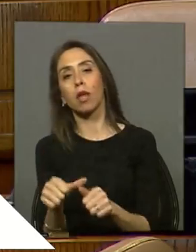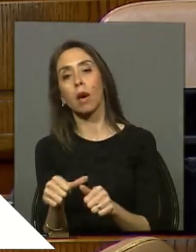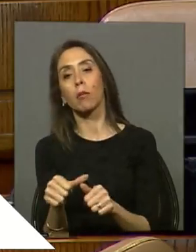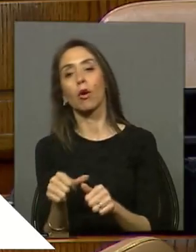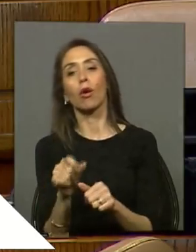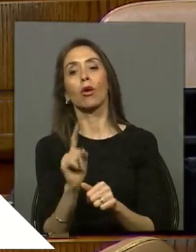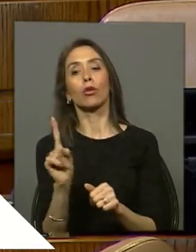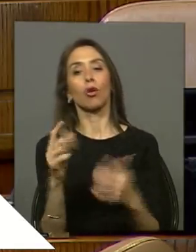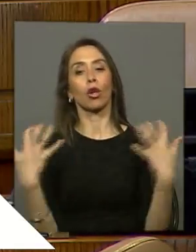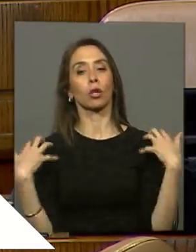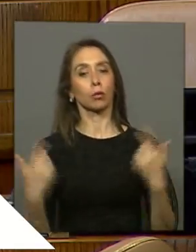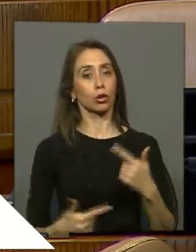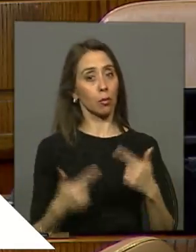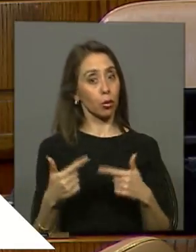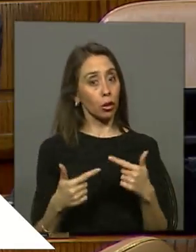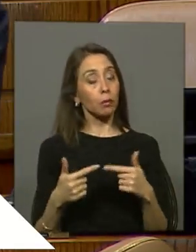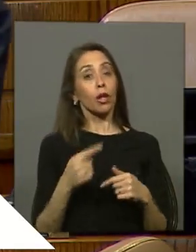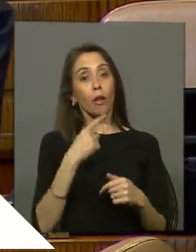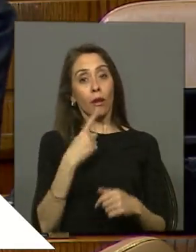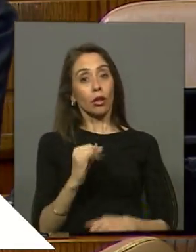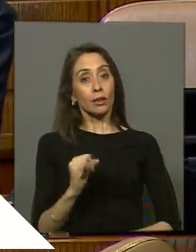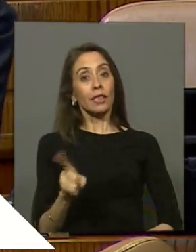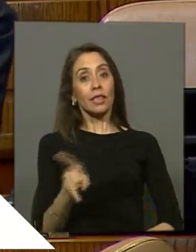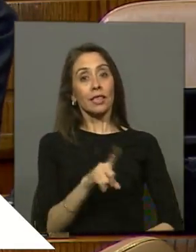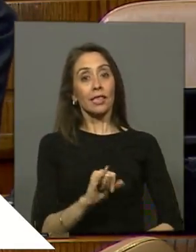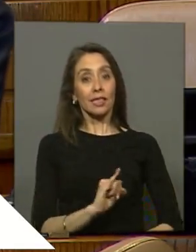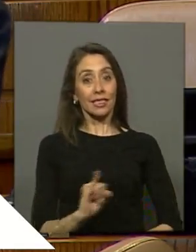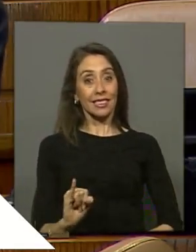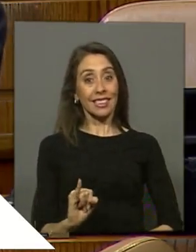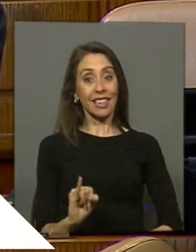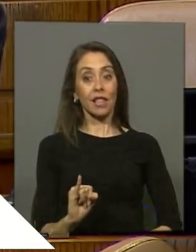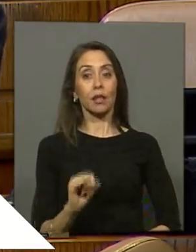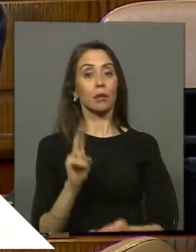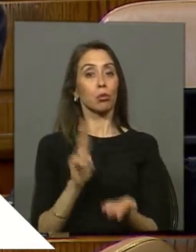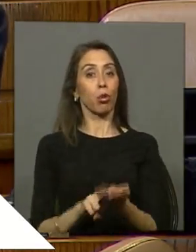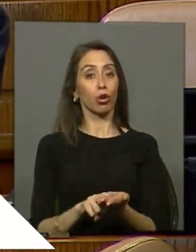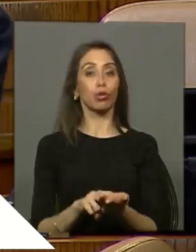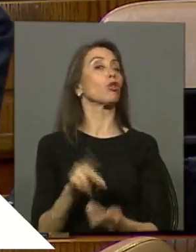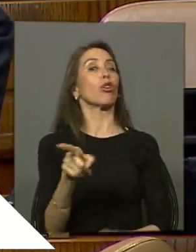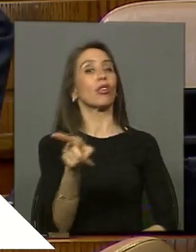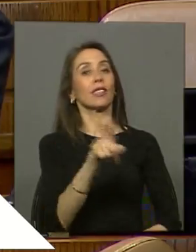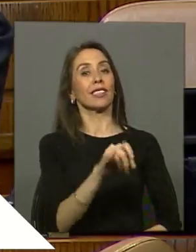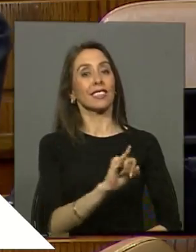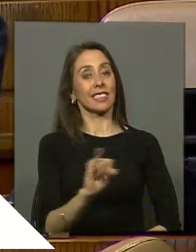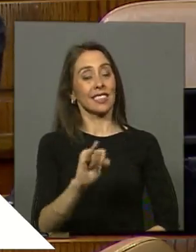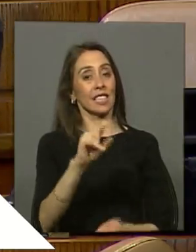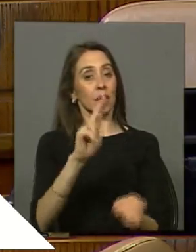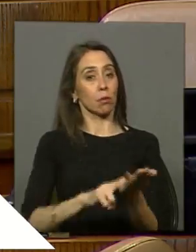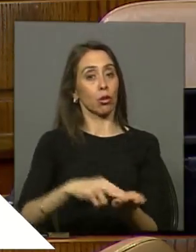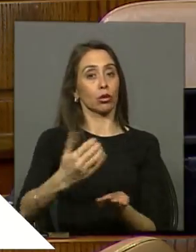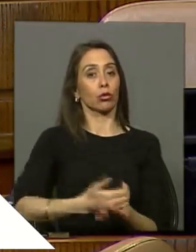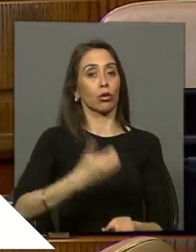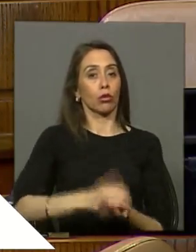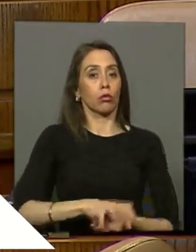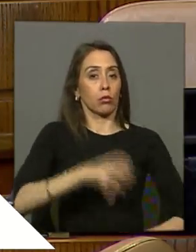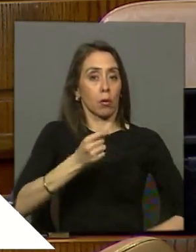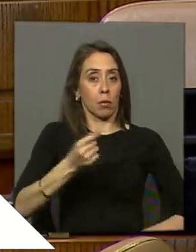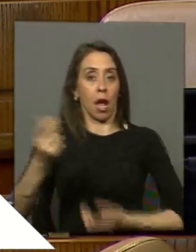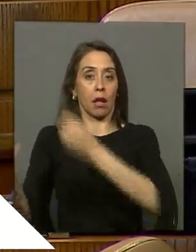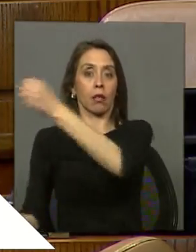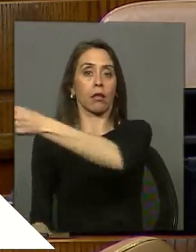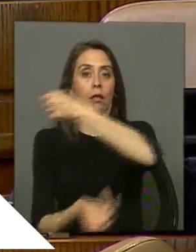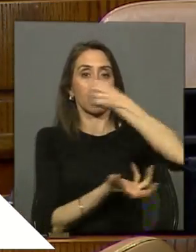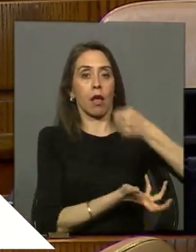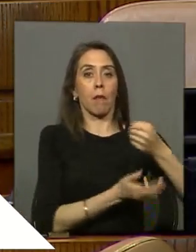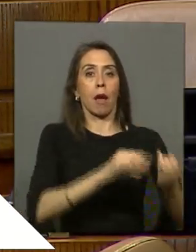responsabilidad política pero si quiero decirle al servicio impuesto internos el rol presidente del servicio impuesto internos es recaudar recursos para la nación